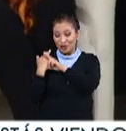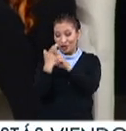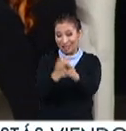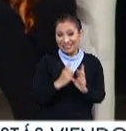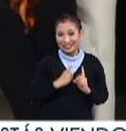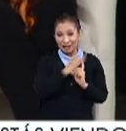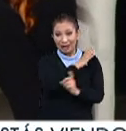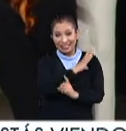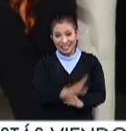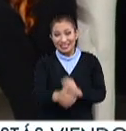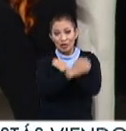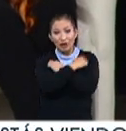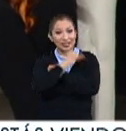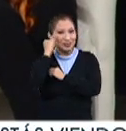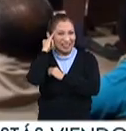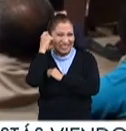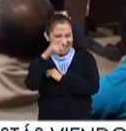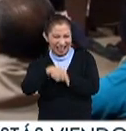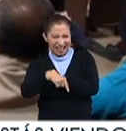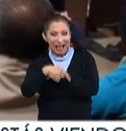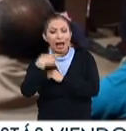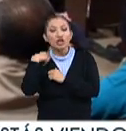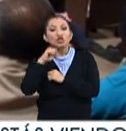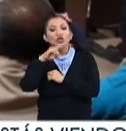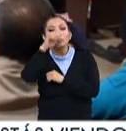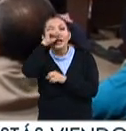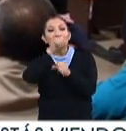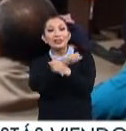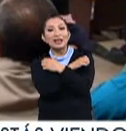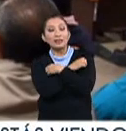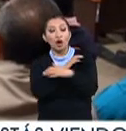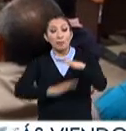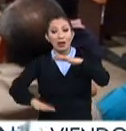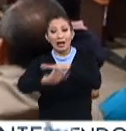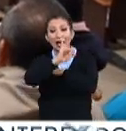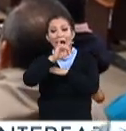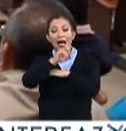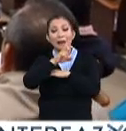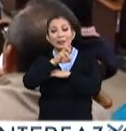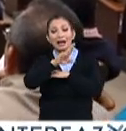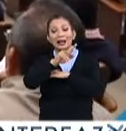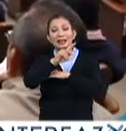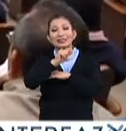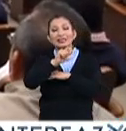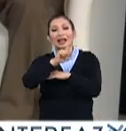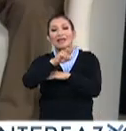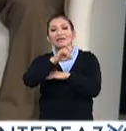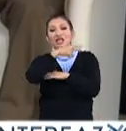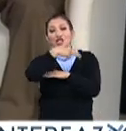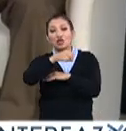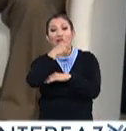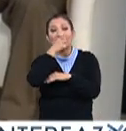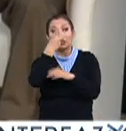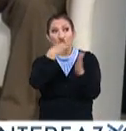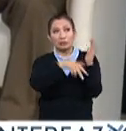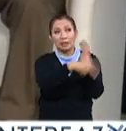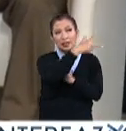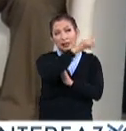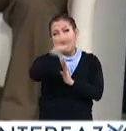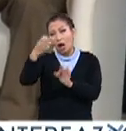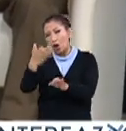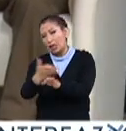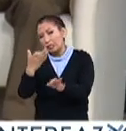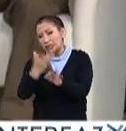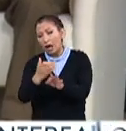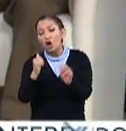de la Dirección General de Educación Indígena, el subsecretario de Educación Básica, Javier Treviño Cantú, destacó que de 2013 a la